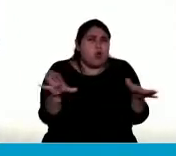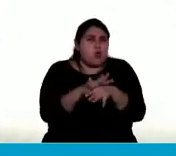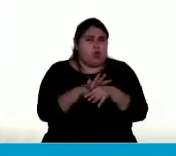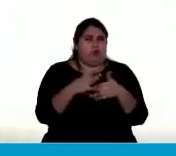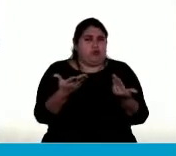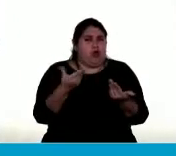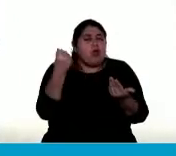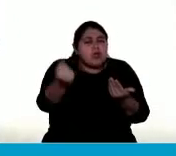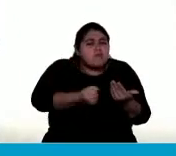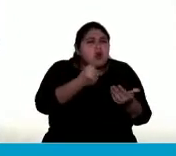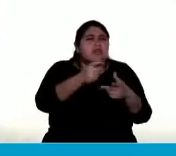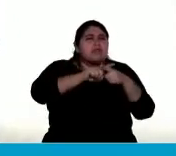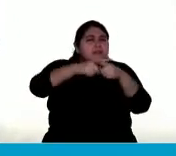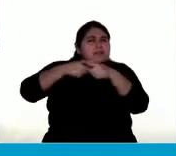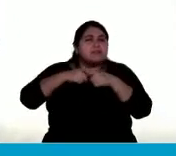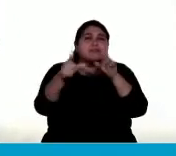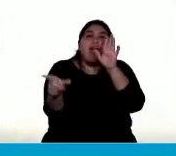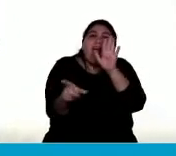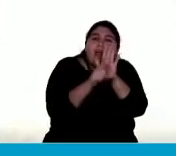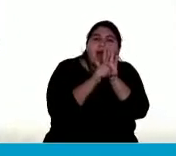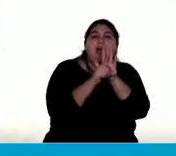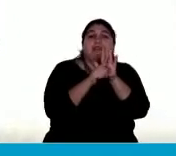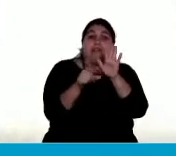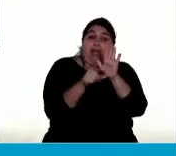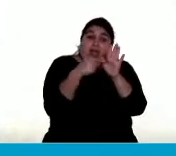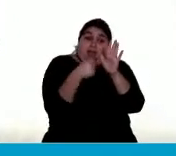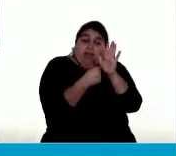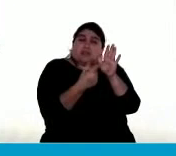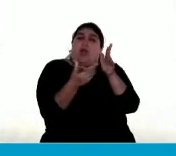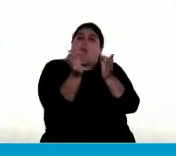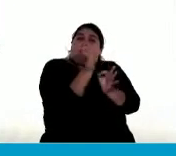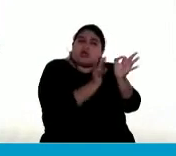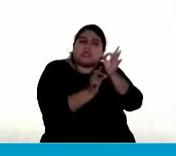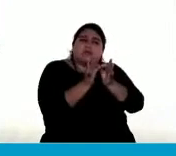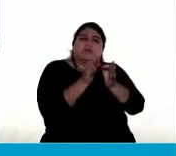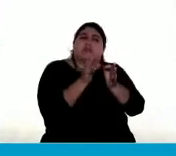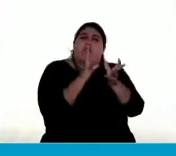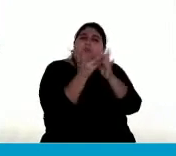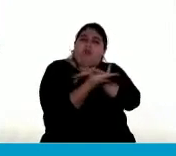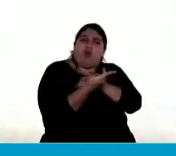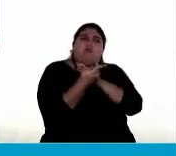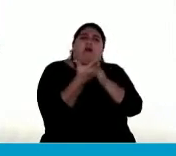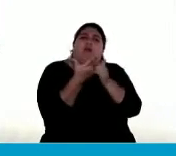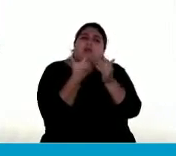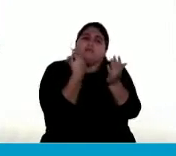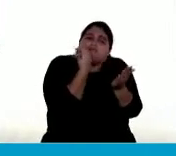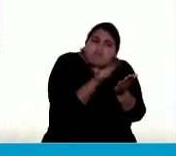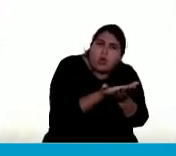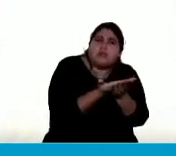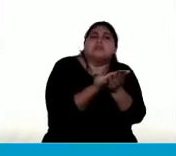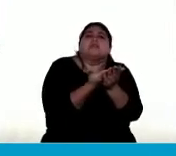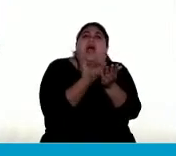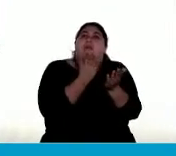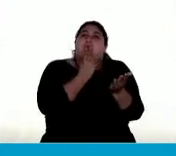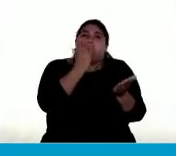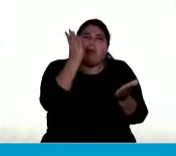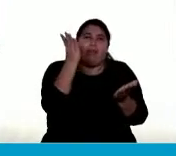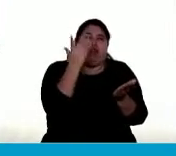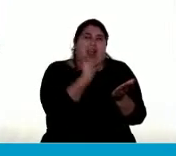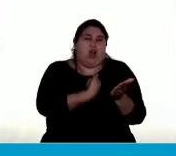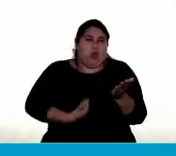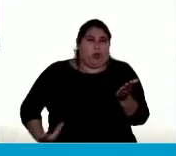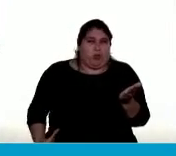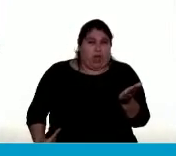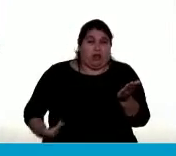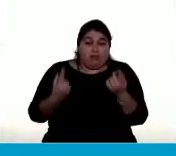sancionar la ley, ese proyecto de comunicación, de declaración que le pide al Ejecutivo, que la base